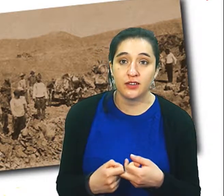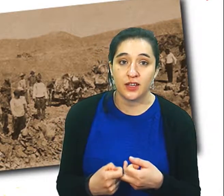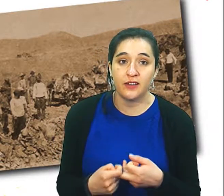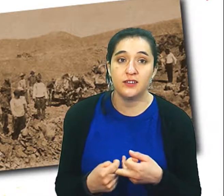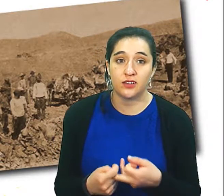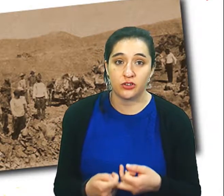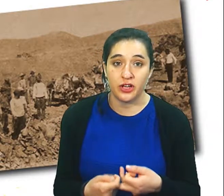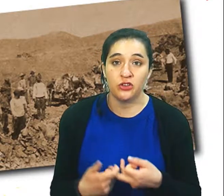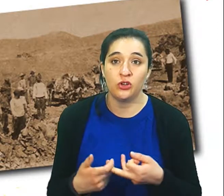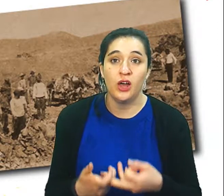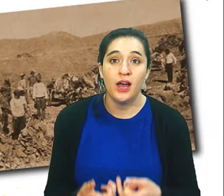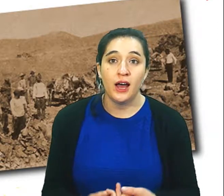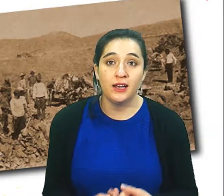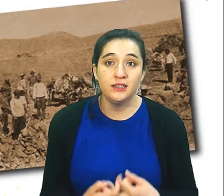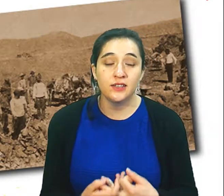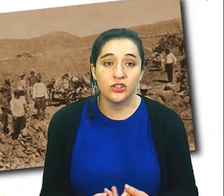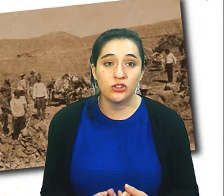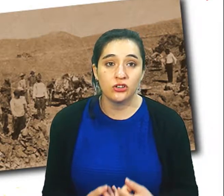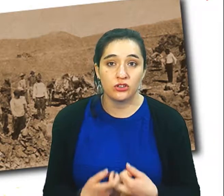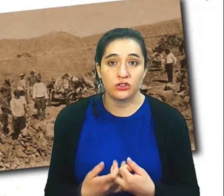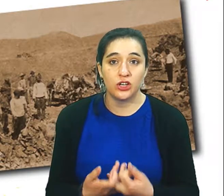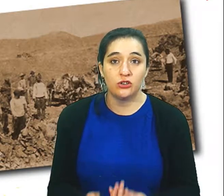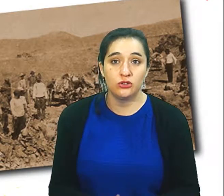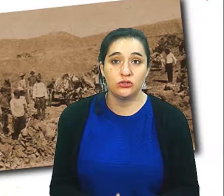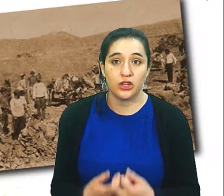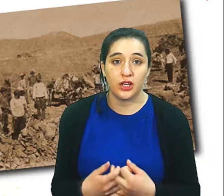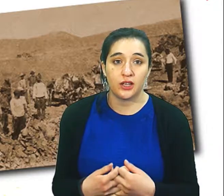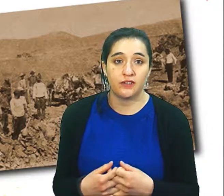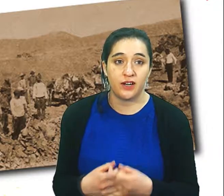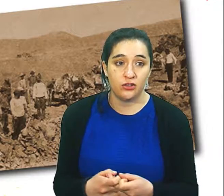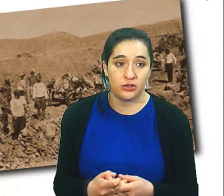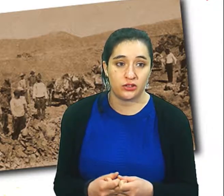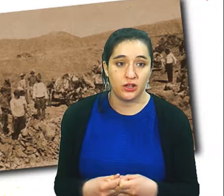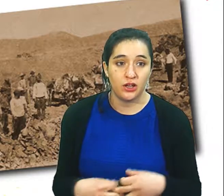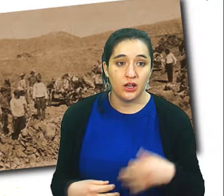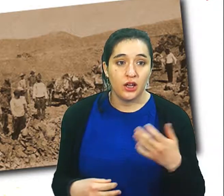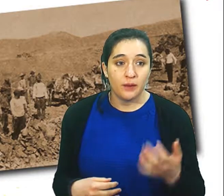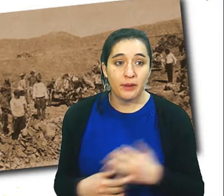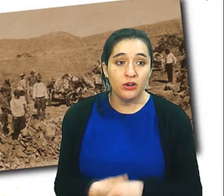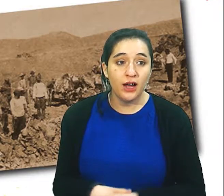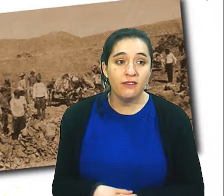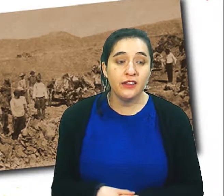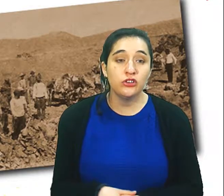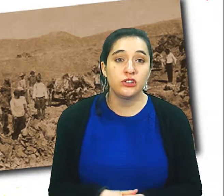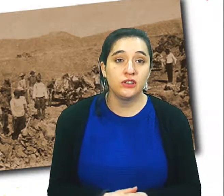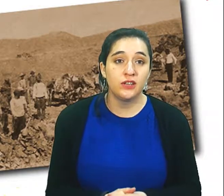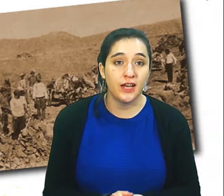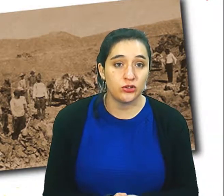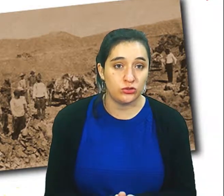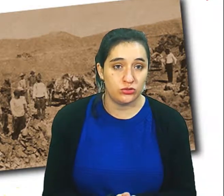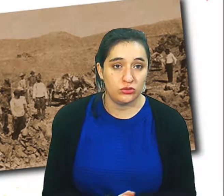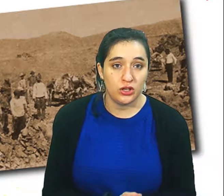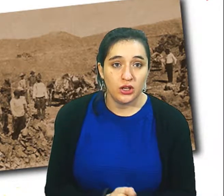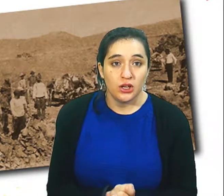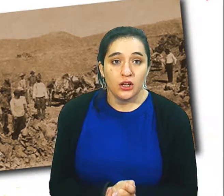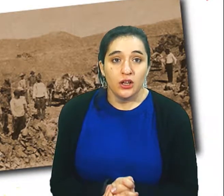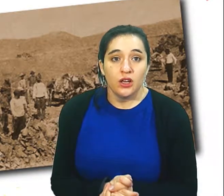que se estaba desarrollando al interior de los trabajadores. Paula habla de los